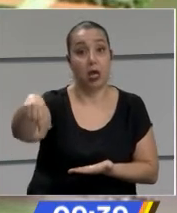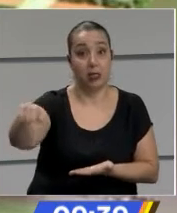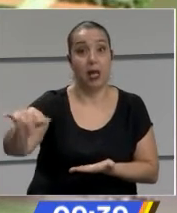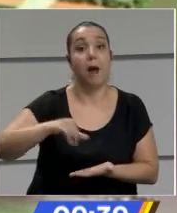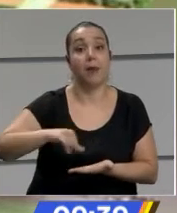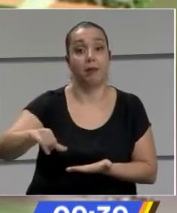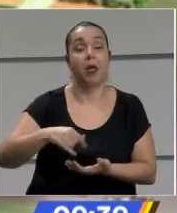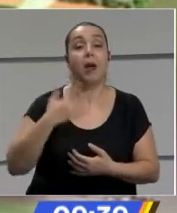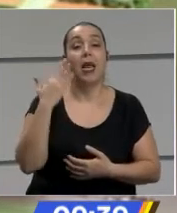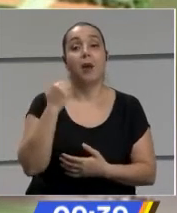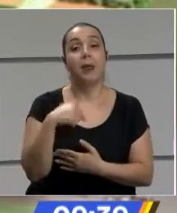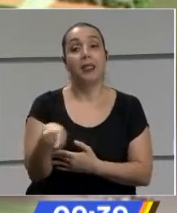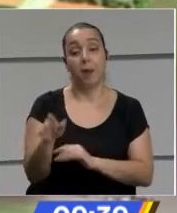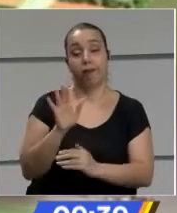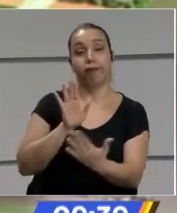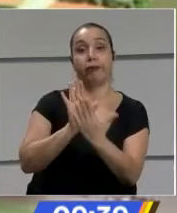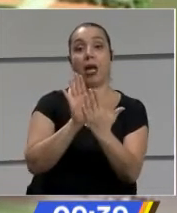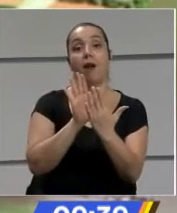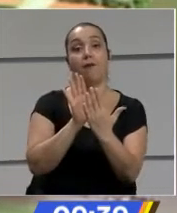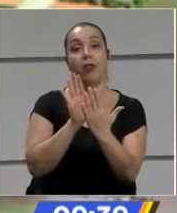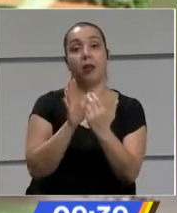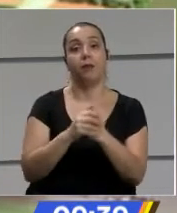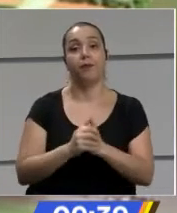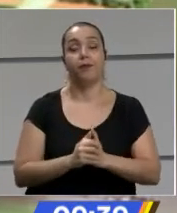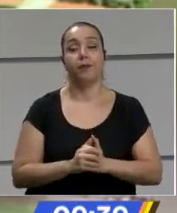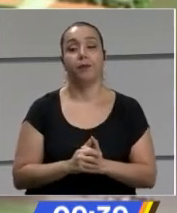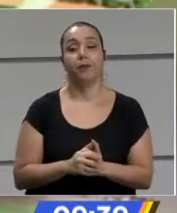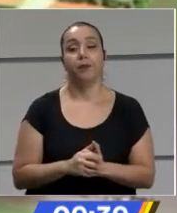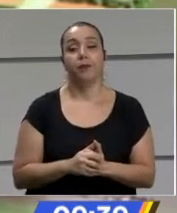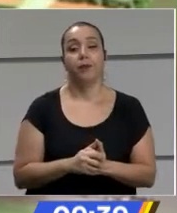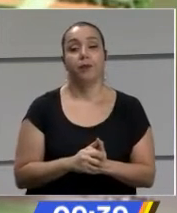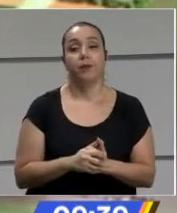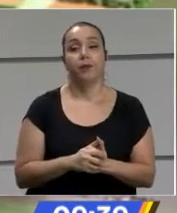las instrucciones y estar de frente, ¿ok? Vamos a ver cómo nos va.